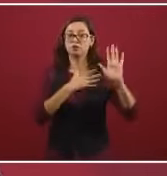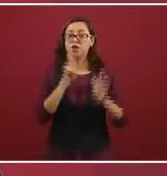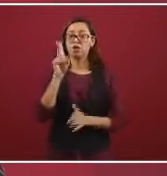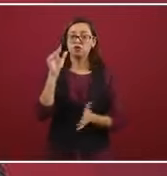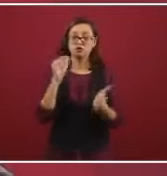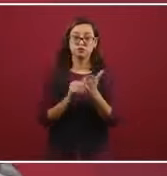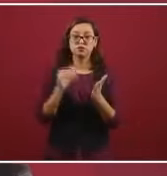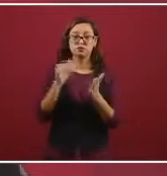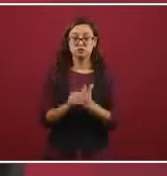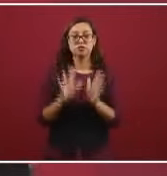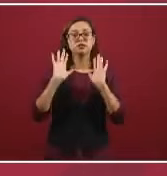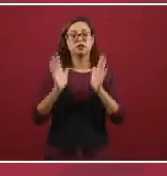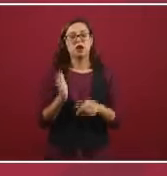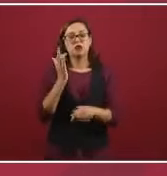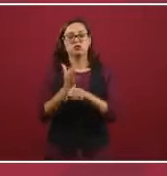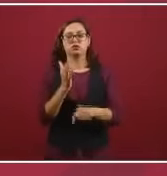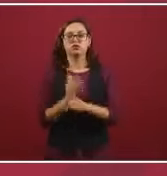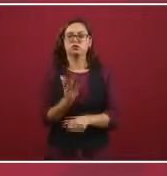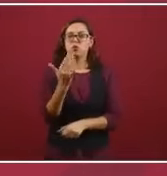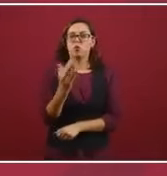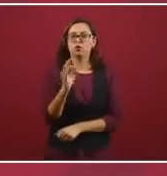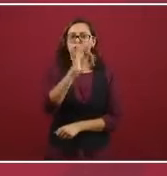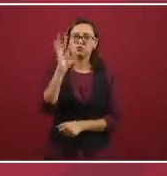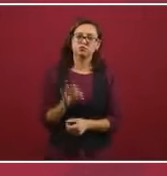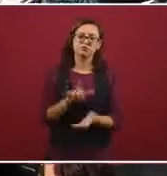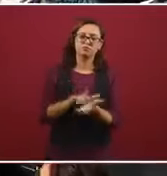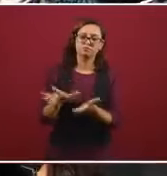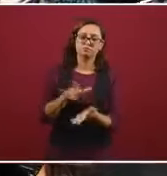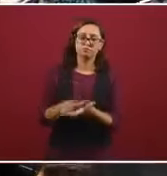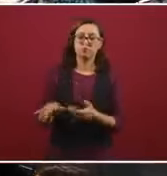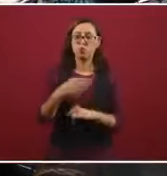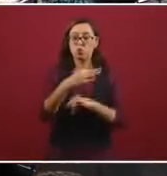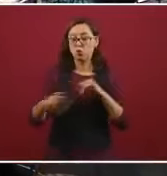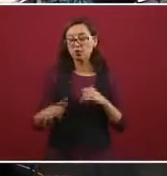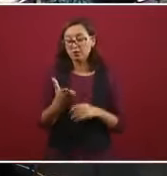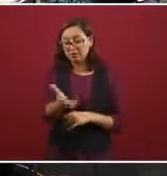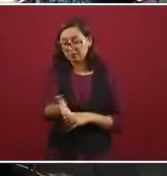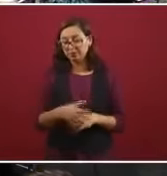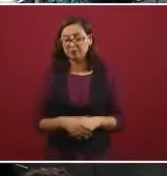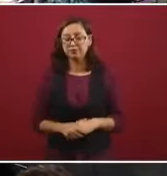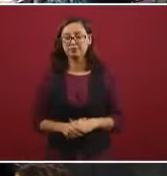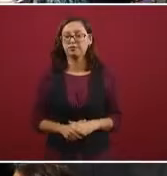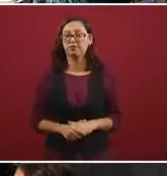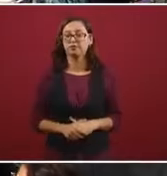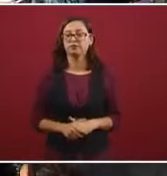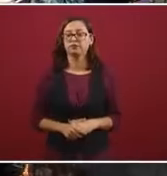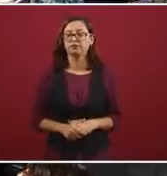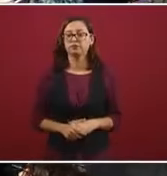casi a la mitad ya. Gracias. Última.